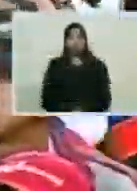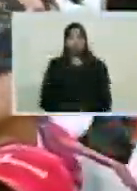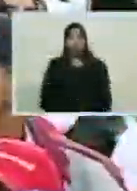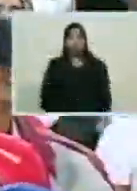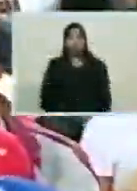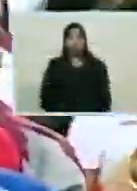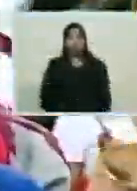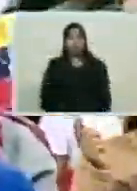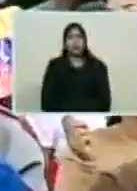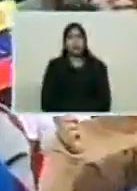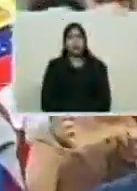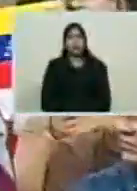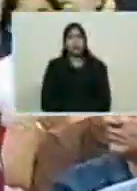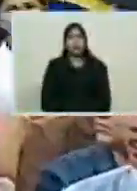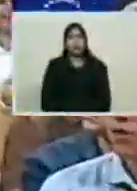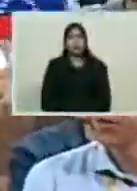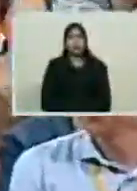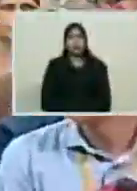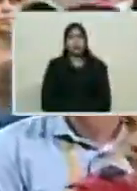Es una de las cosas.